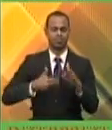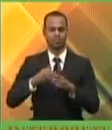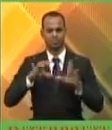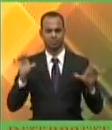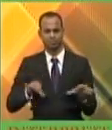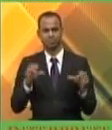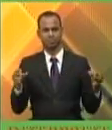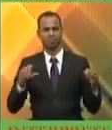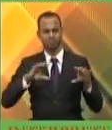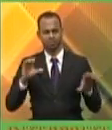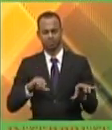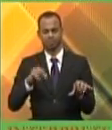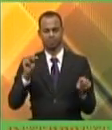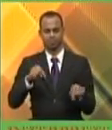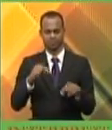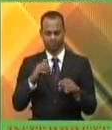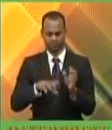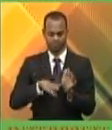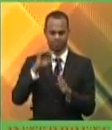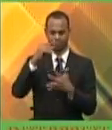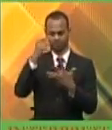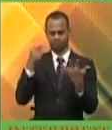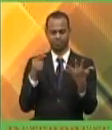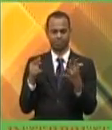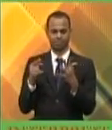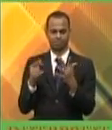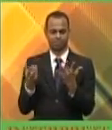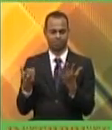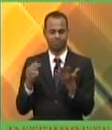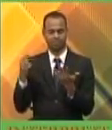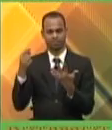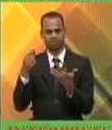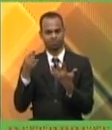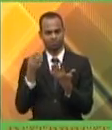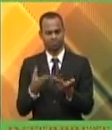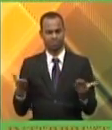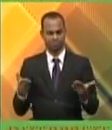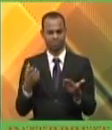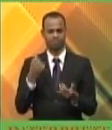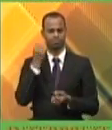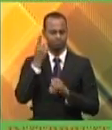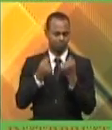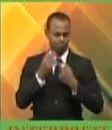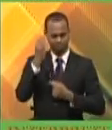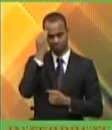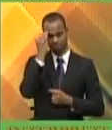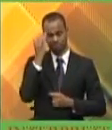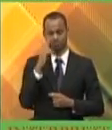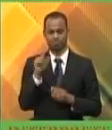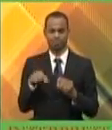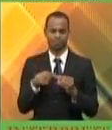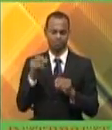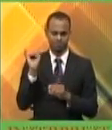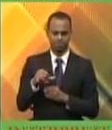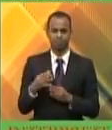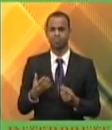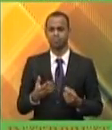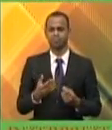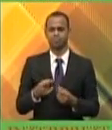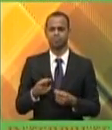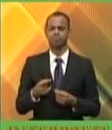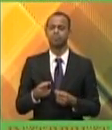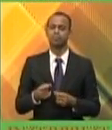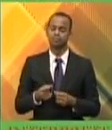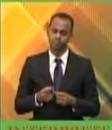dedicándonos de descubrir toda la red descubrir todas estas cosas ser conciencia sobre ellas o de